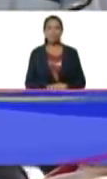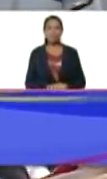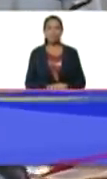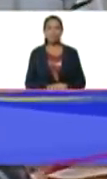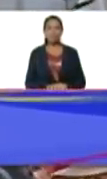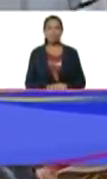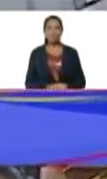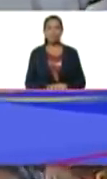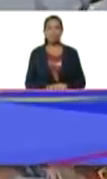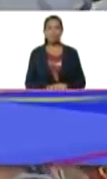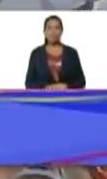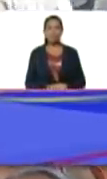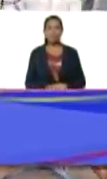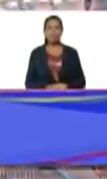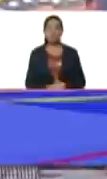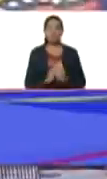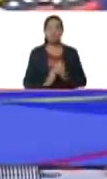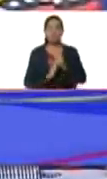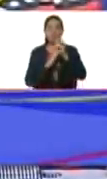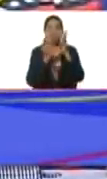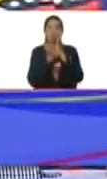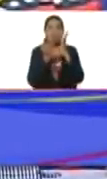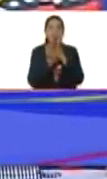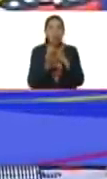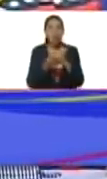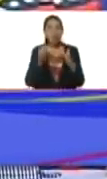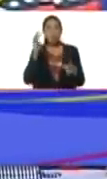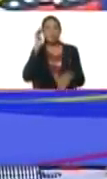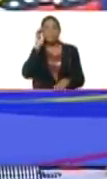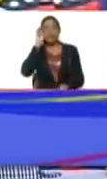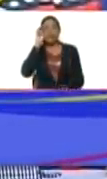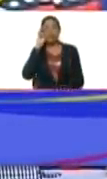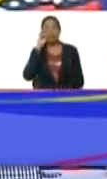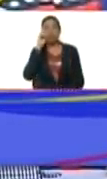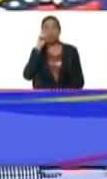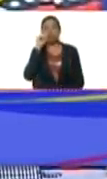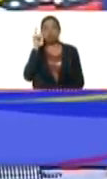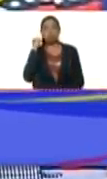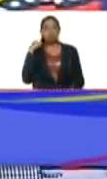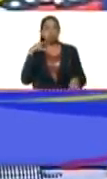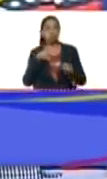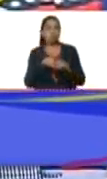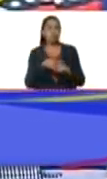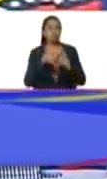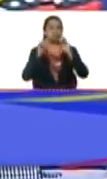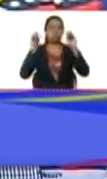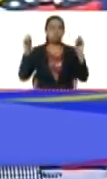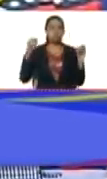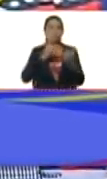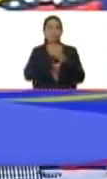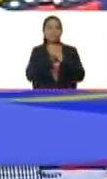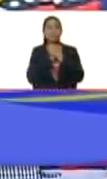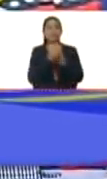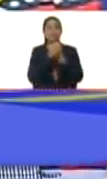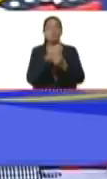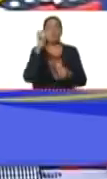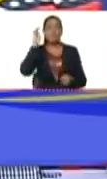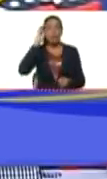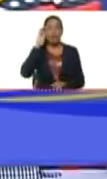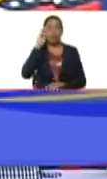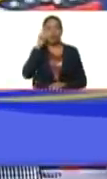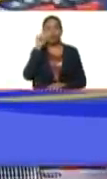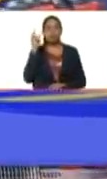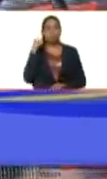A los líderes de las escuelas, los maestros y las maestras. Mis queridos maestros y